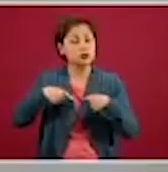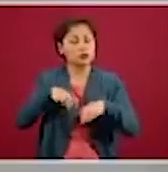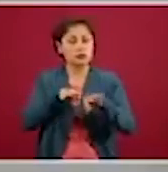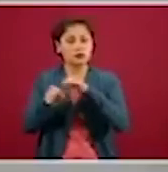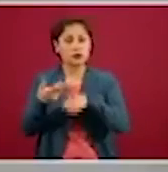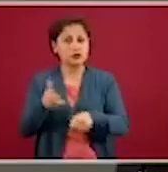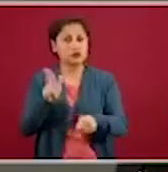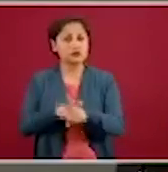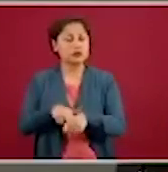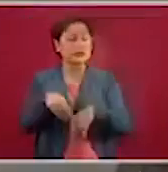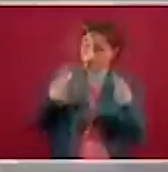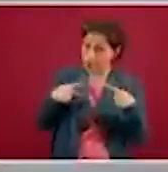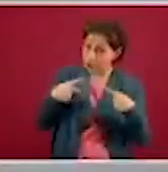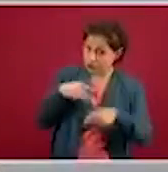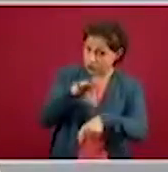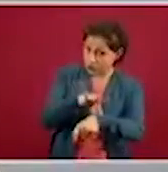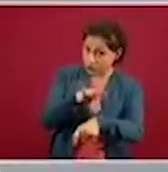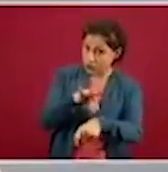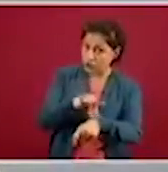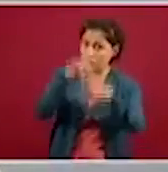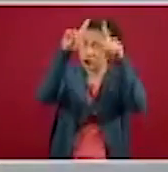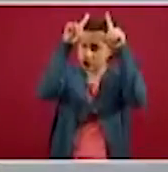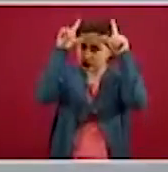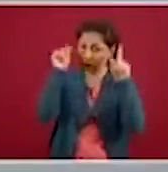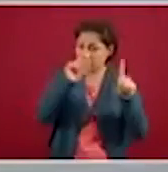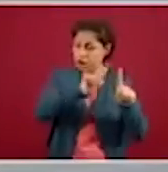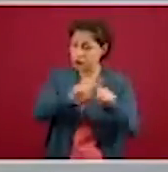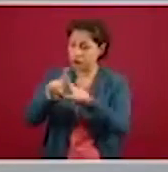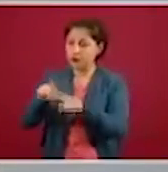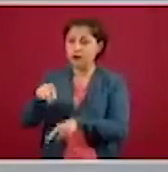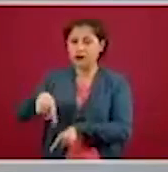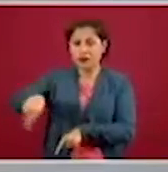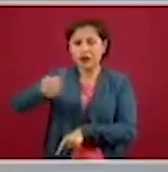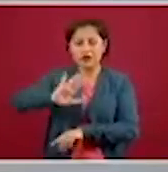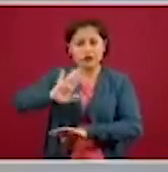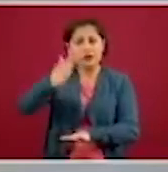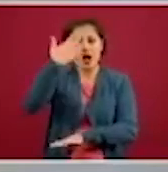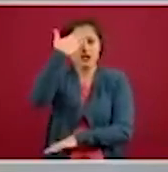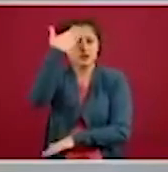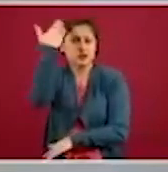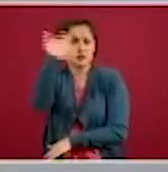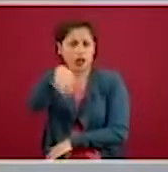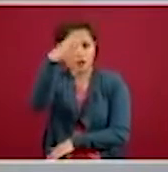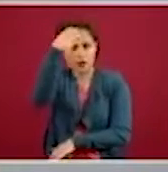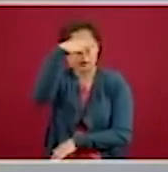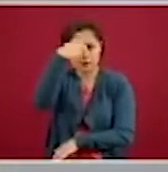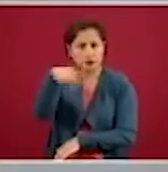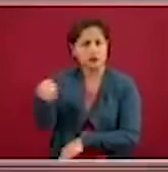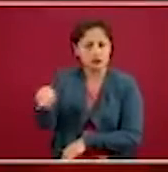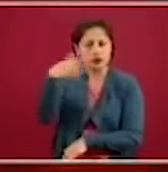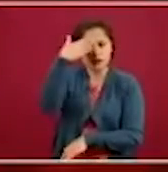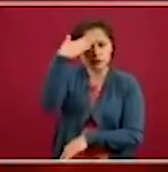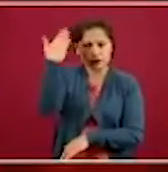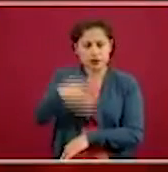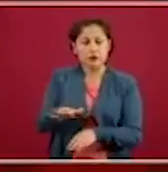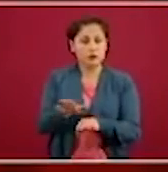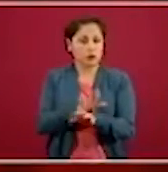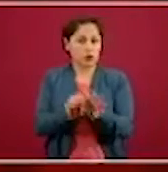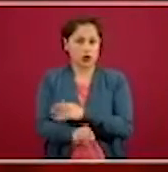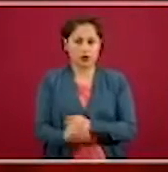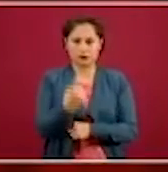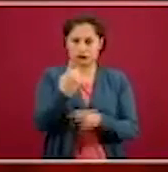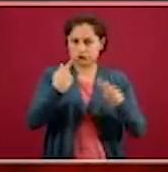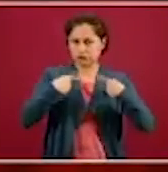cooperen hago un llamado las autoridades sanitarias de los estados a los gobernadores para que contribuyan tomando las